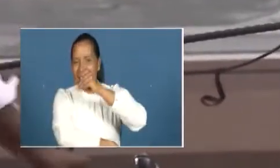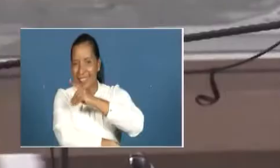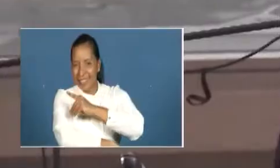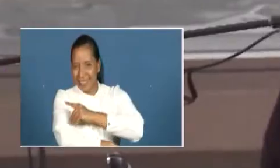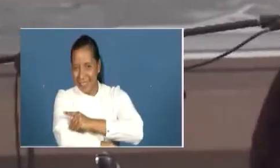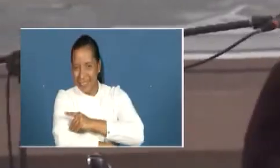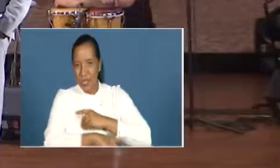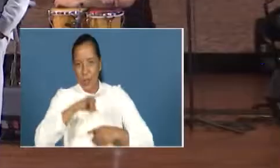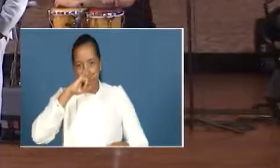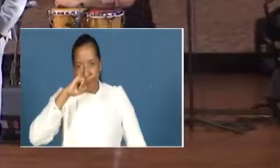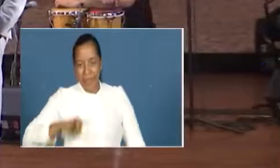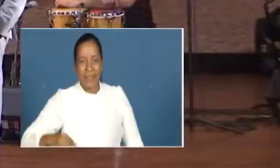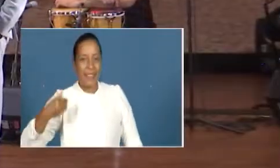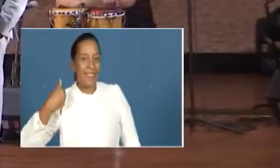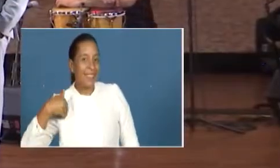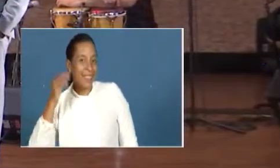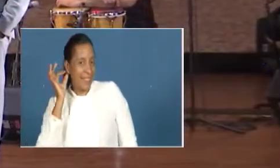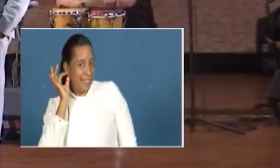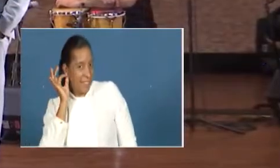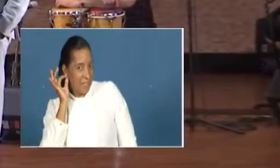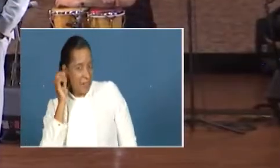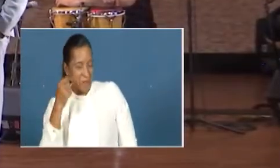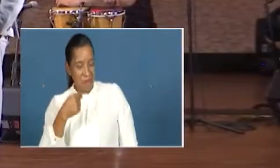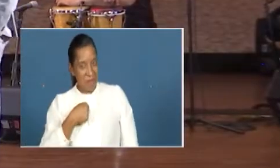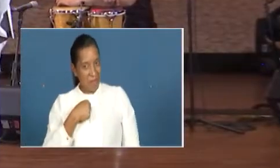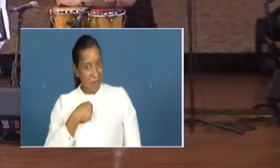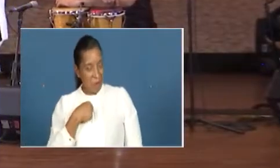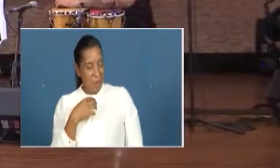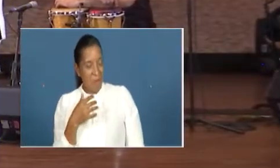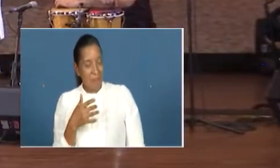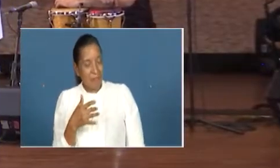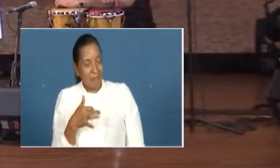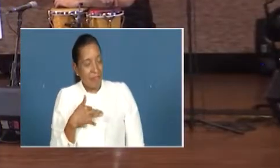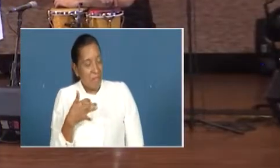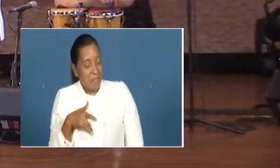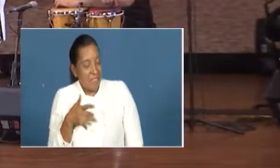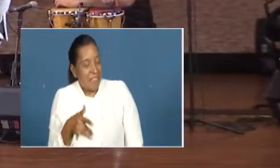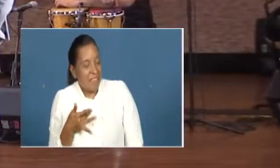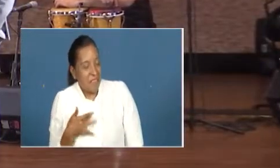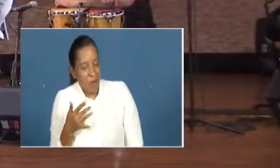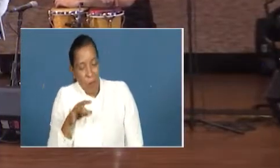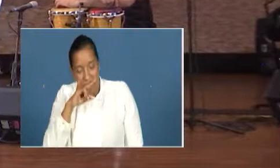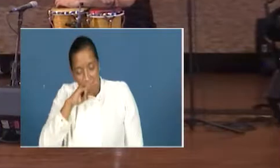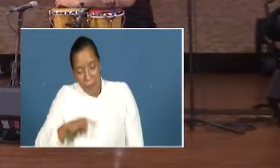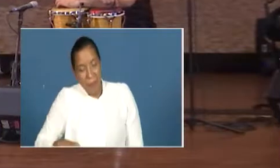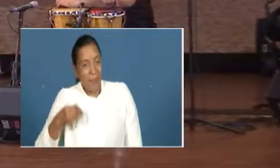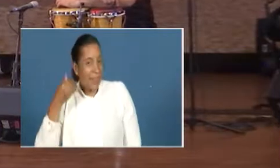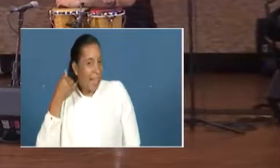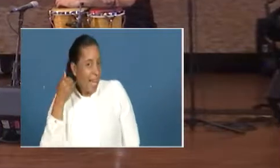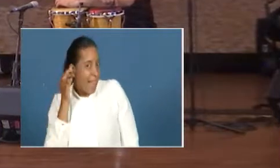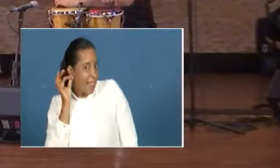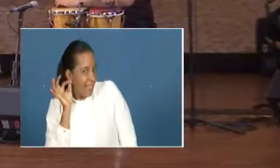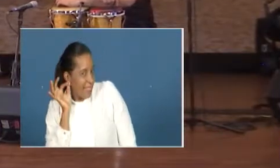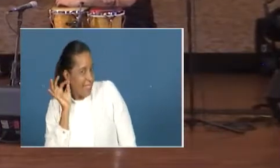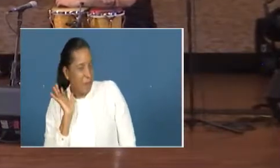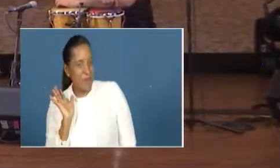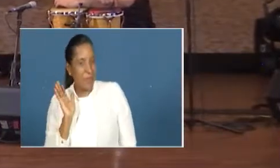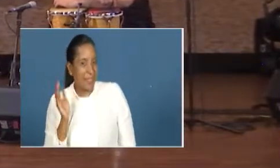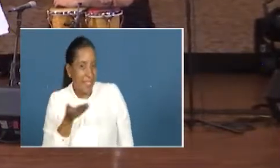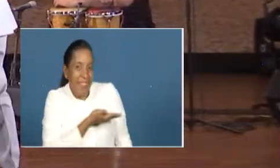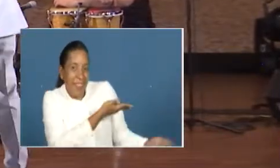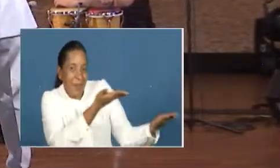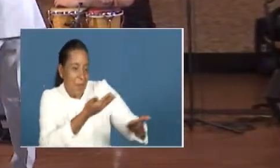Niña. Yo me considero todavía una niña. Todos. Estos son unos bebés. Nosotros todos somos unos bebés. Yo